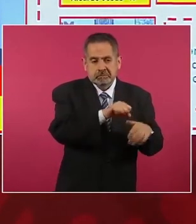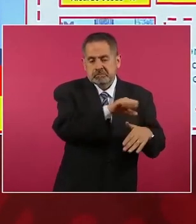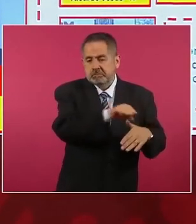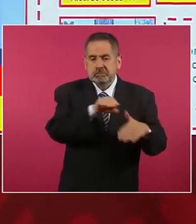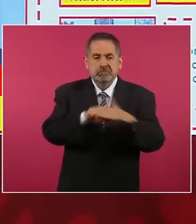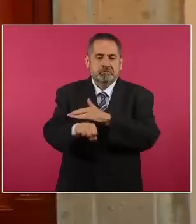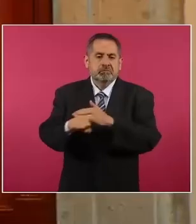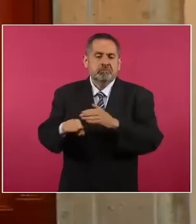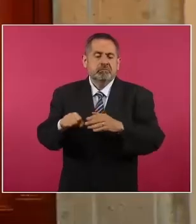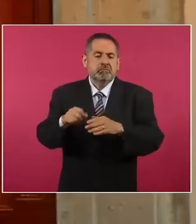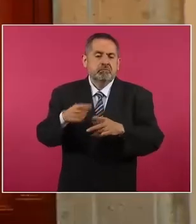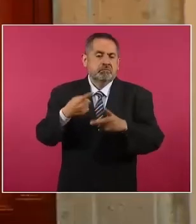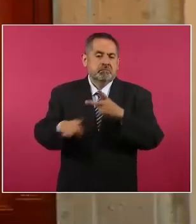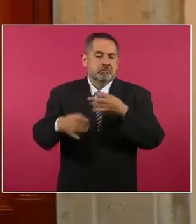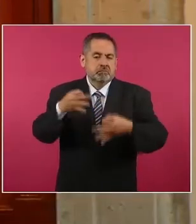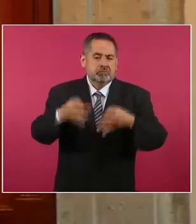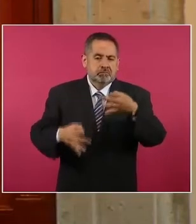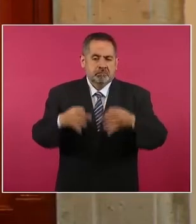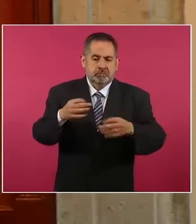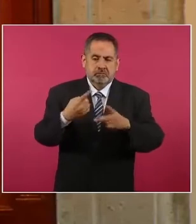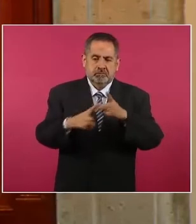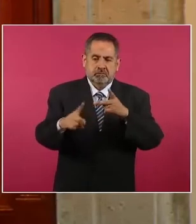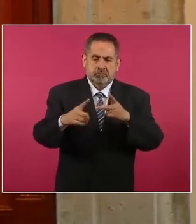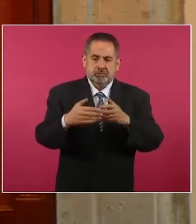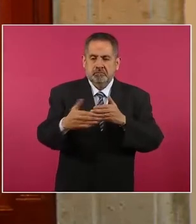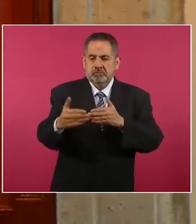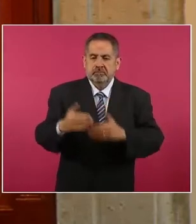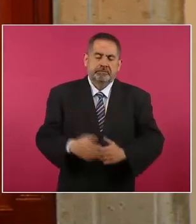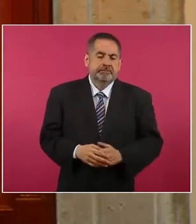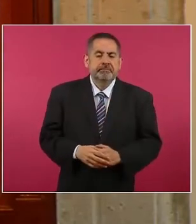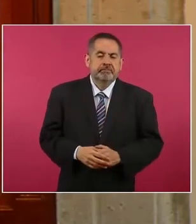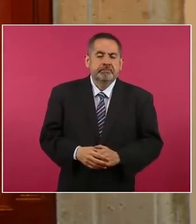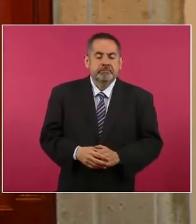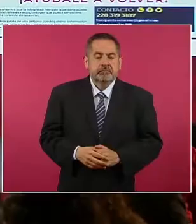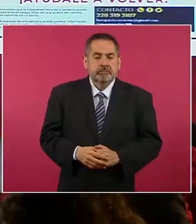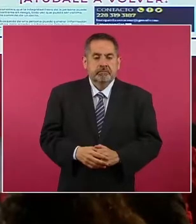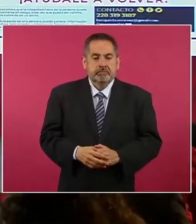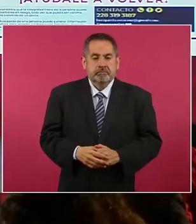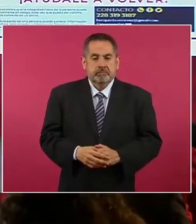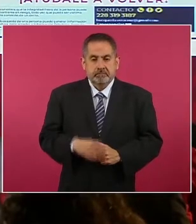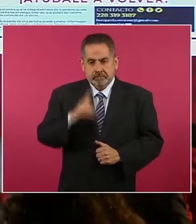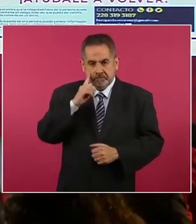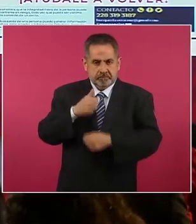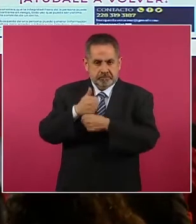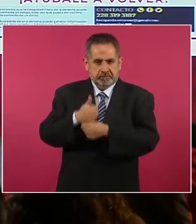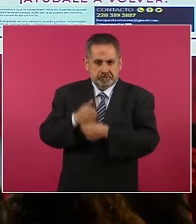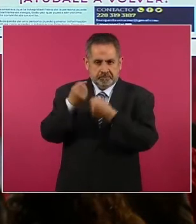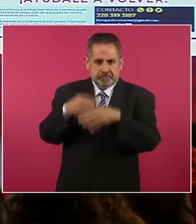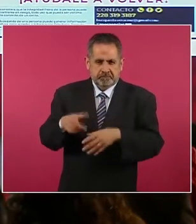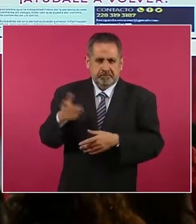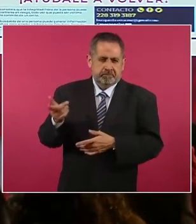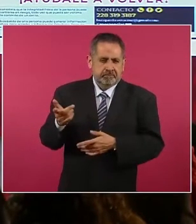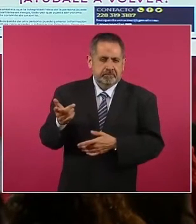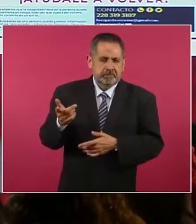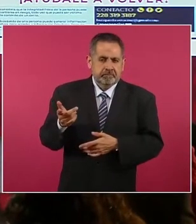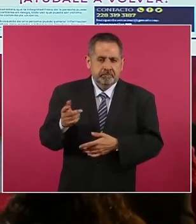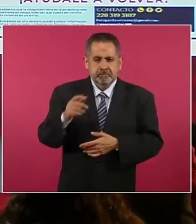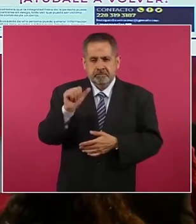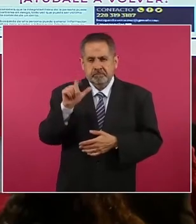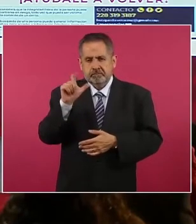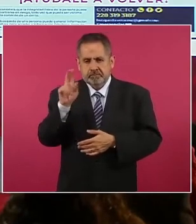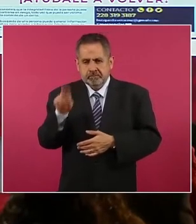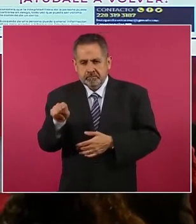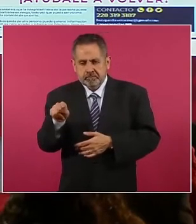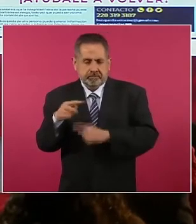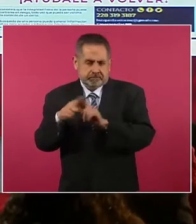a proceso penal. Siguiente. Aquí podemos ver también a la víctima, también de nombre Alán, pero